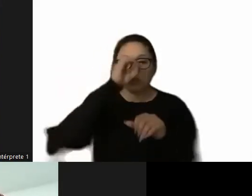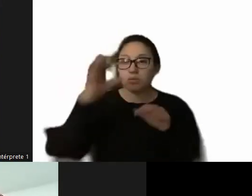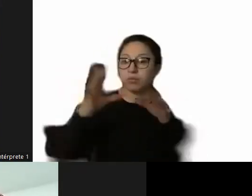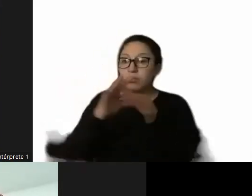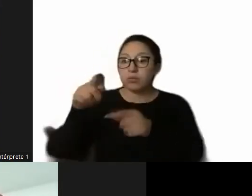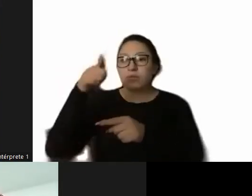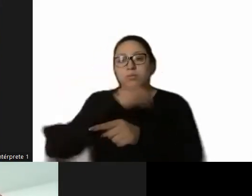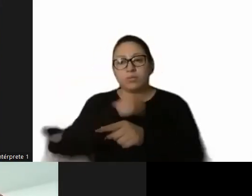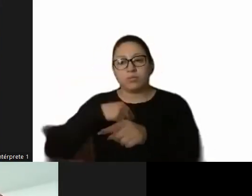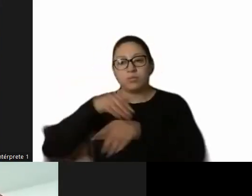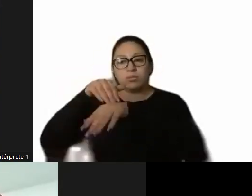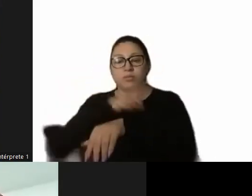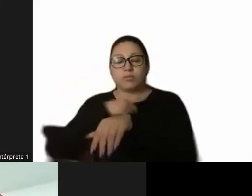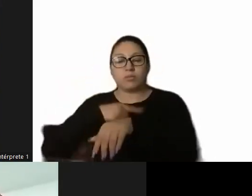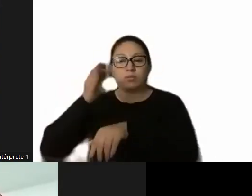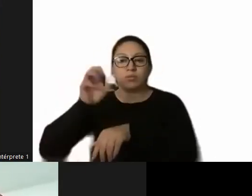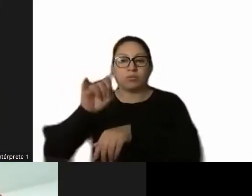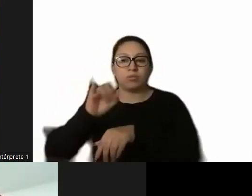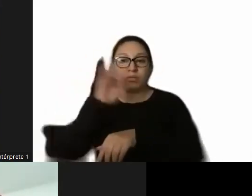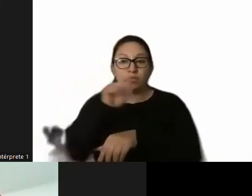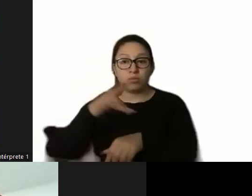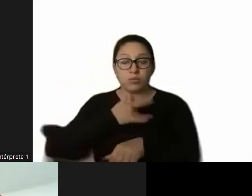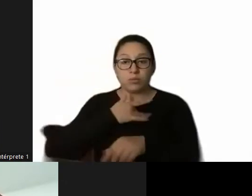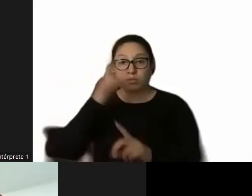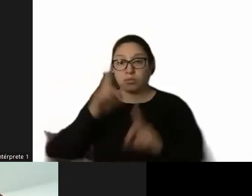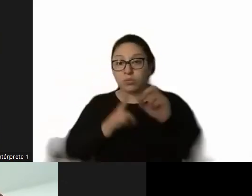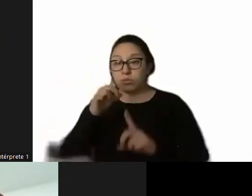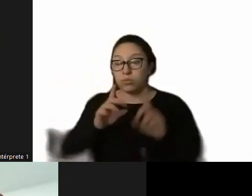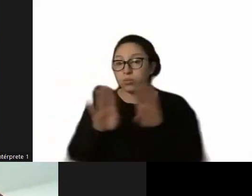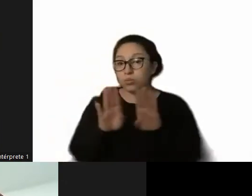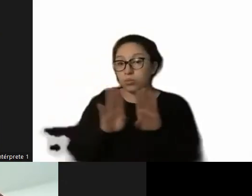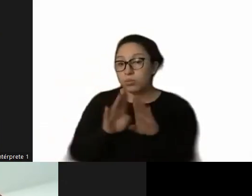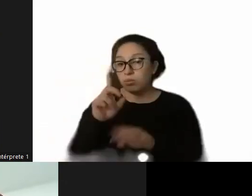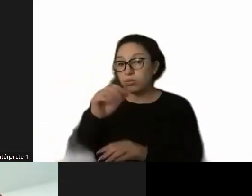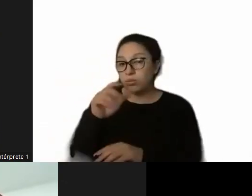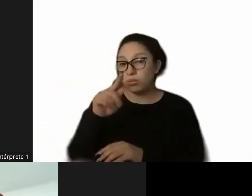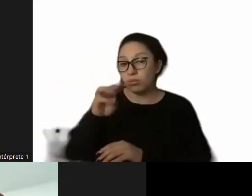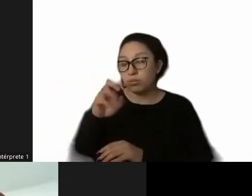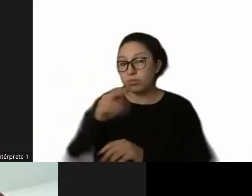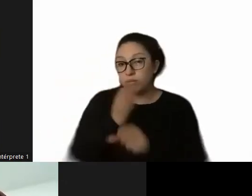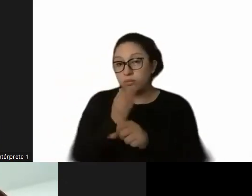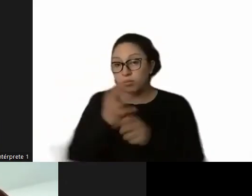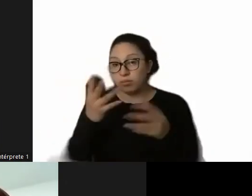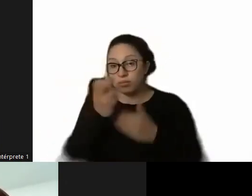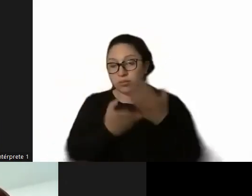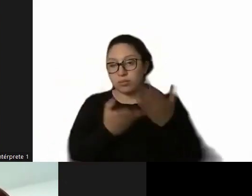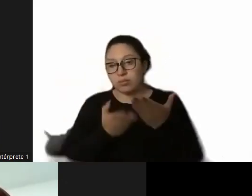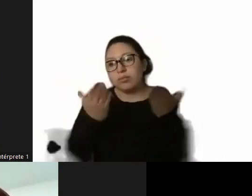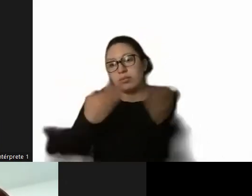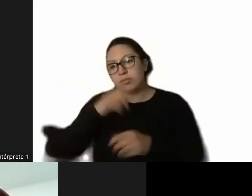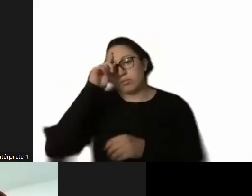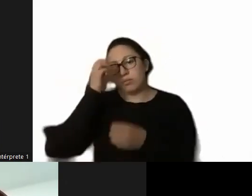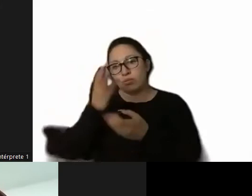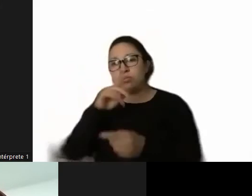alguna duda de cómo se dictaminó, la iniciativa, pues sugiero que la